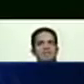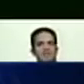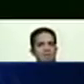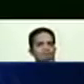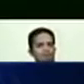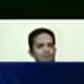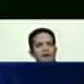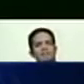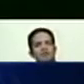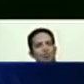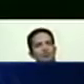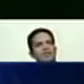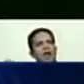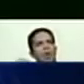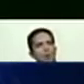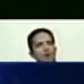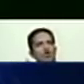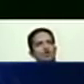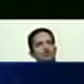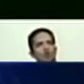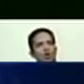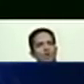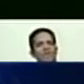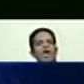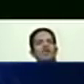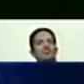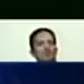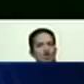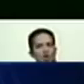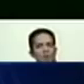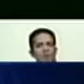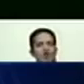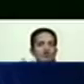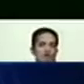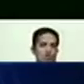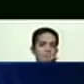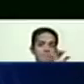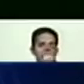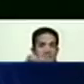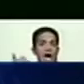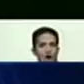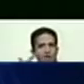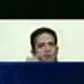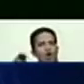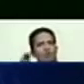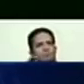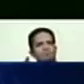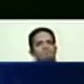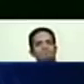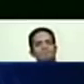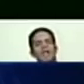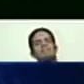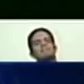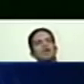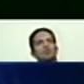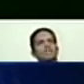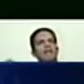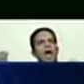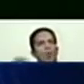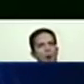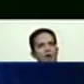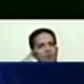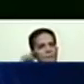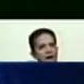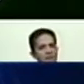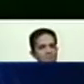discutir un acuerdo de plazo mayor sobre la manera en que se relacionarán nuestros países, la utilidad de discutir un posible acuerdo para eventualmente establecer